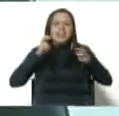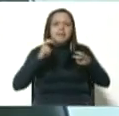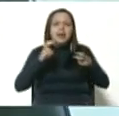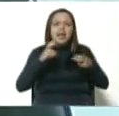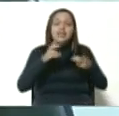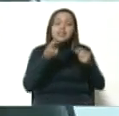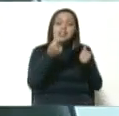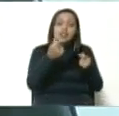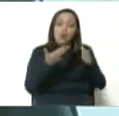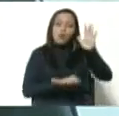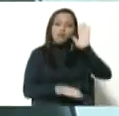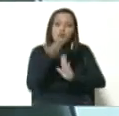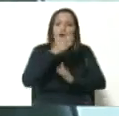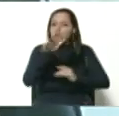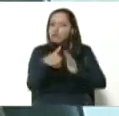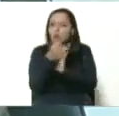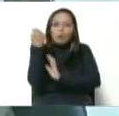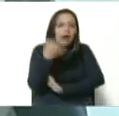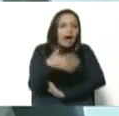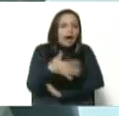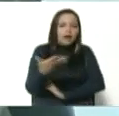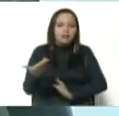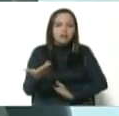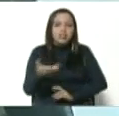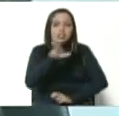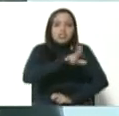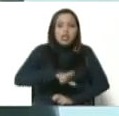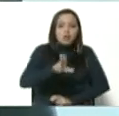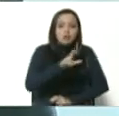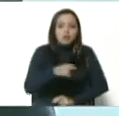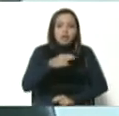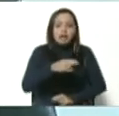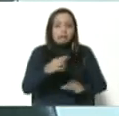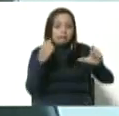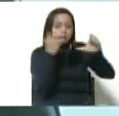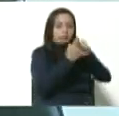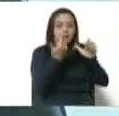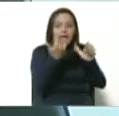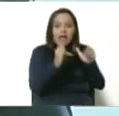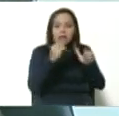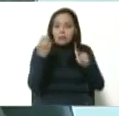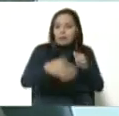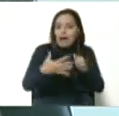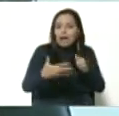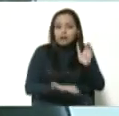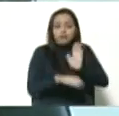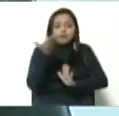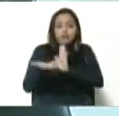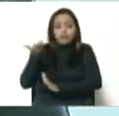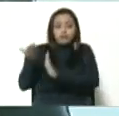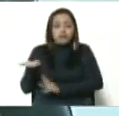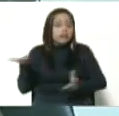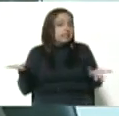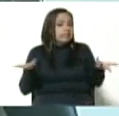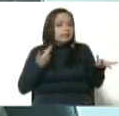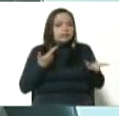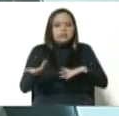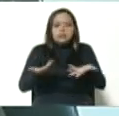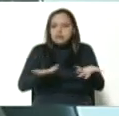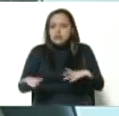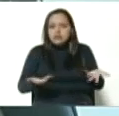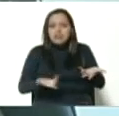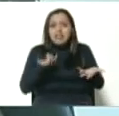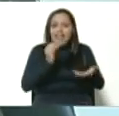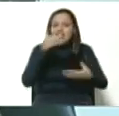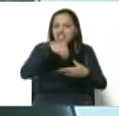hiperinflación. Se utiliza la especulación marcada por unos índices en página